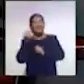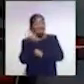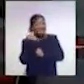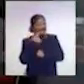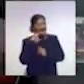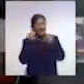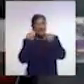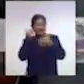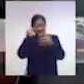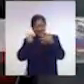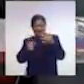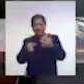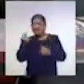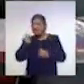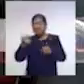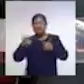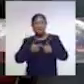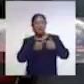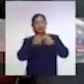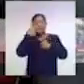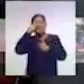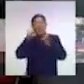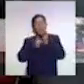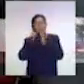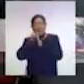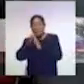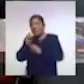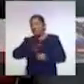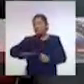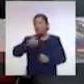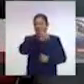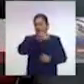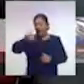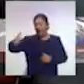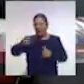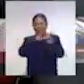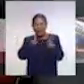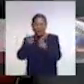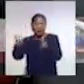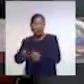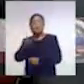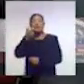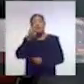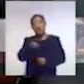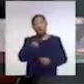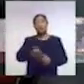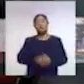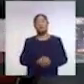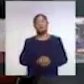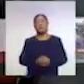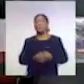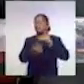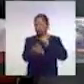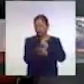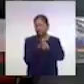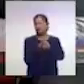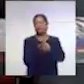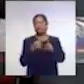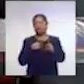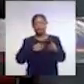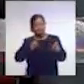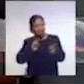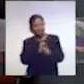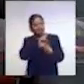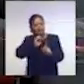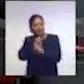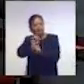que necesitamos muchos recursos para infraestructura y obra pública en nuestras comunidades, que esa primera instancia, ese primer acercamiento con la sociedad nos obliga